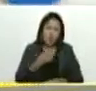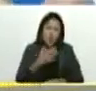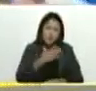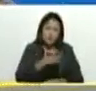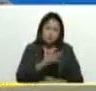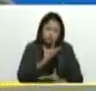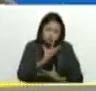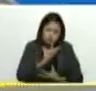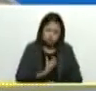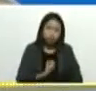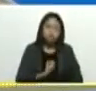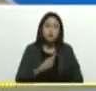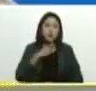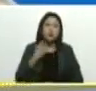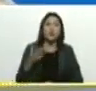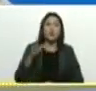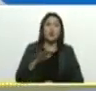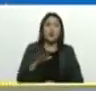sufrimos su partida.